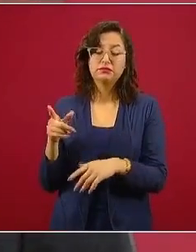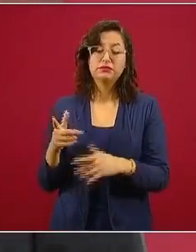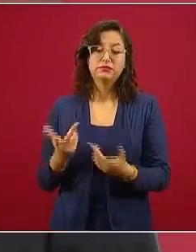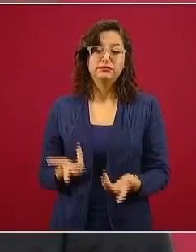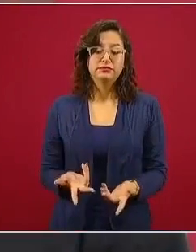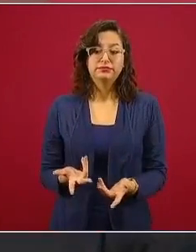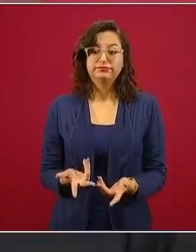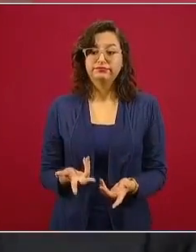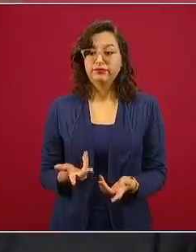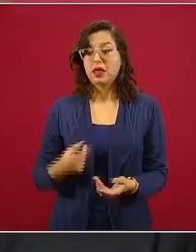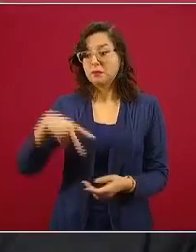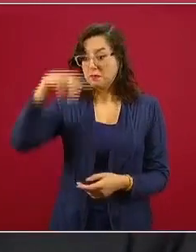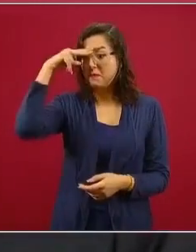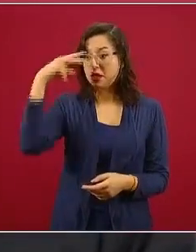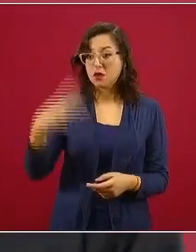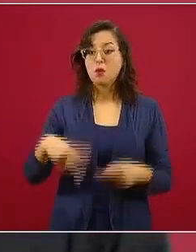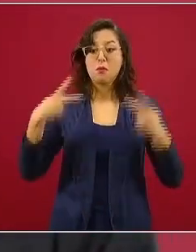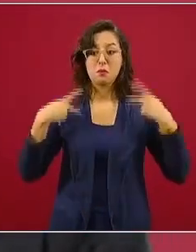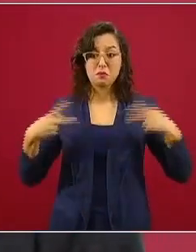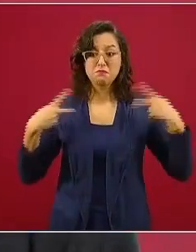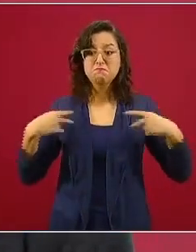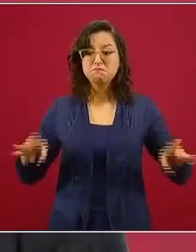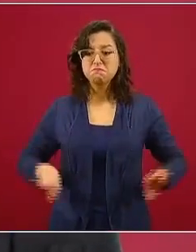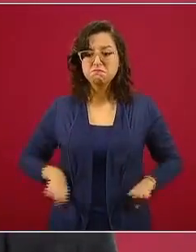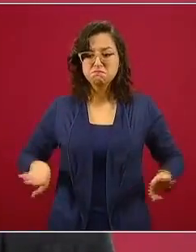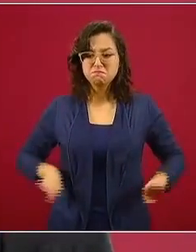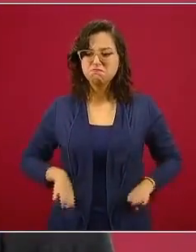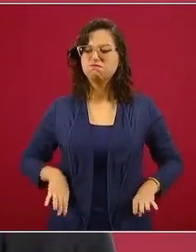Nuestro pueblo es un pueblo trabajador, luchón.